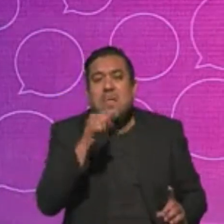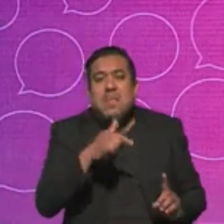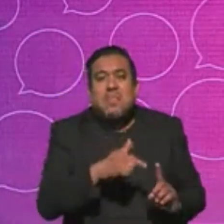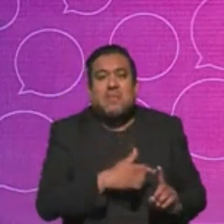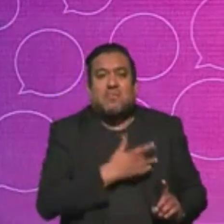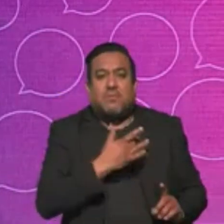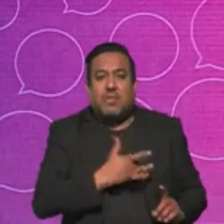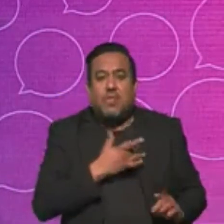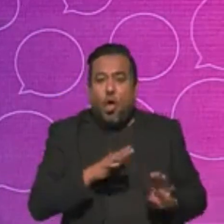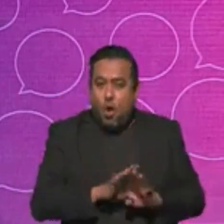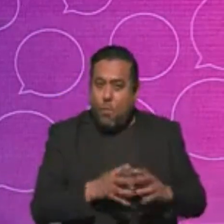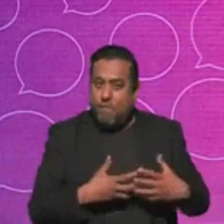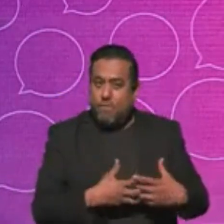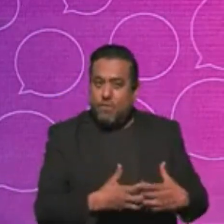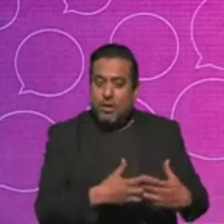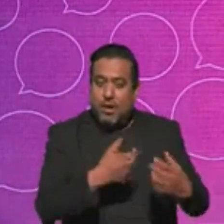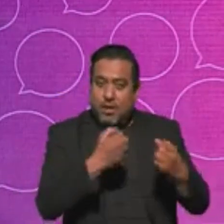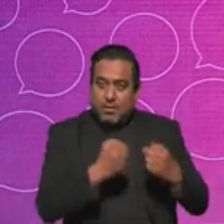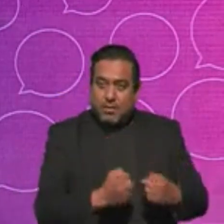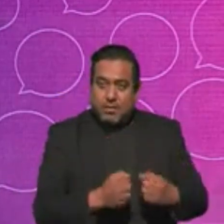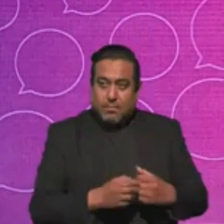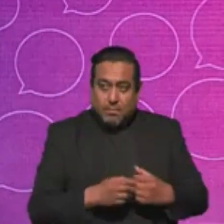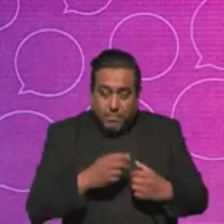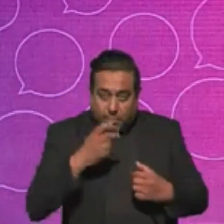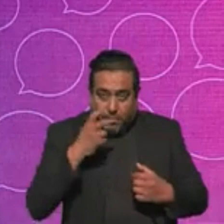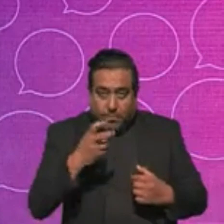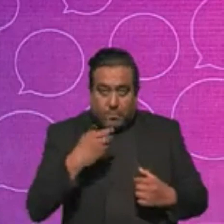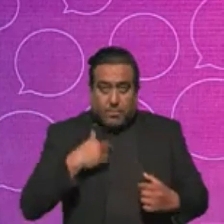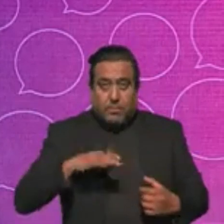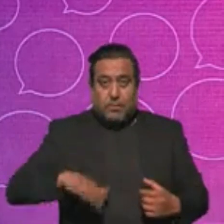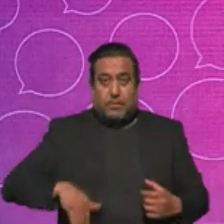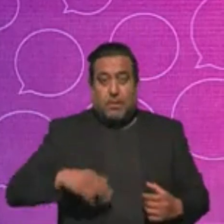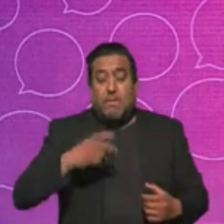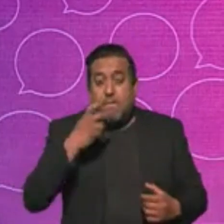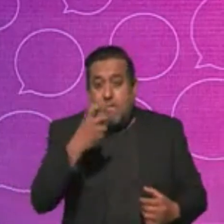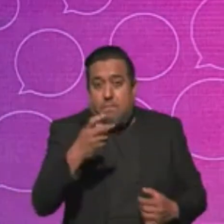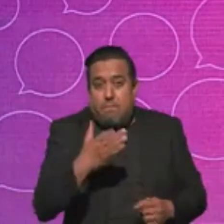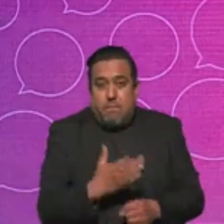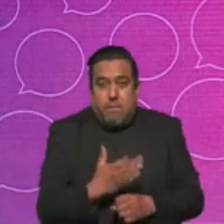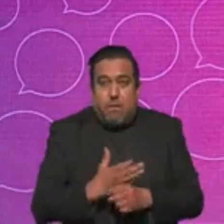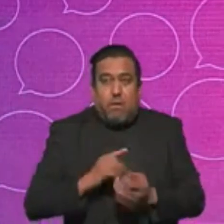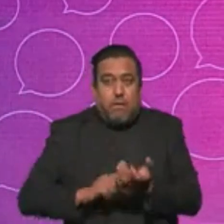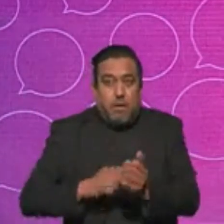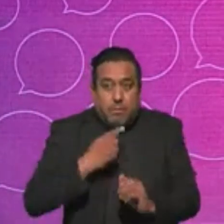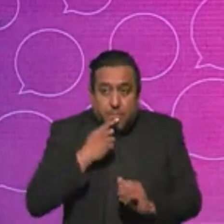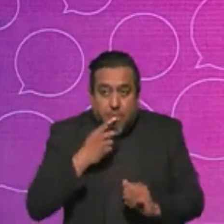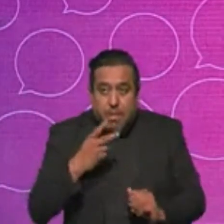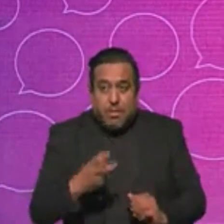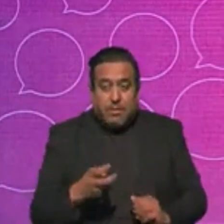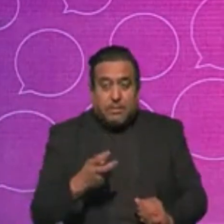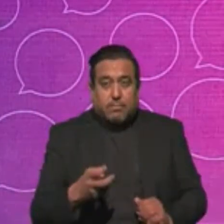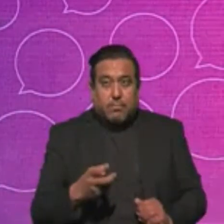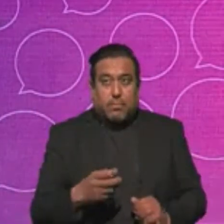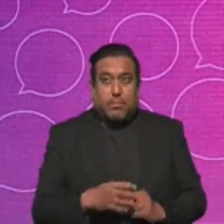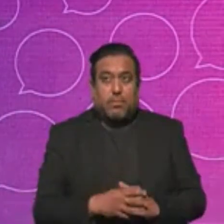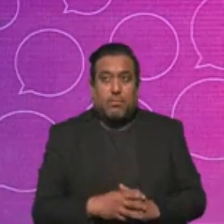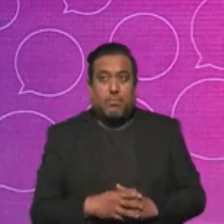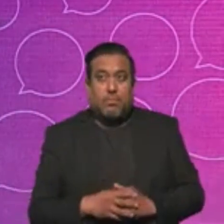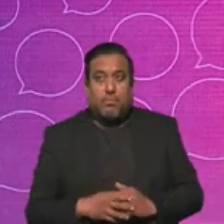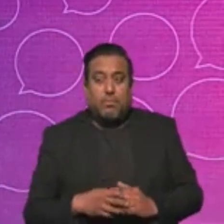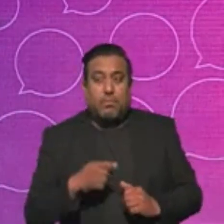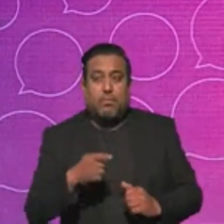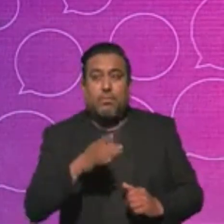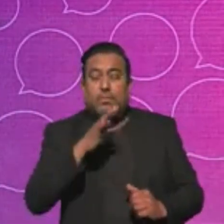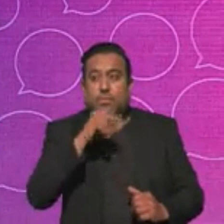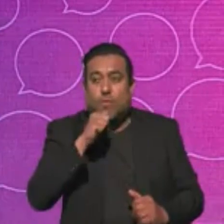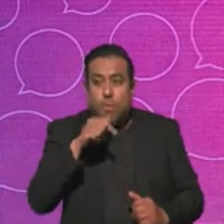de Cómo funciona la seguridad Y para muestra es lo que vivimos hoy en Celaya para muestra es el hecho de que no puede lograr una